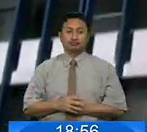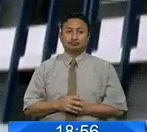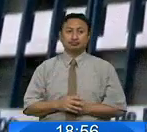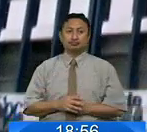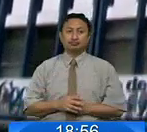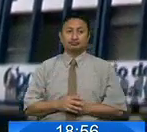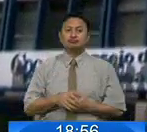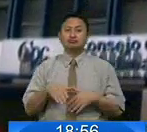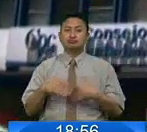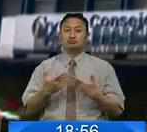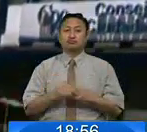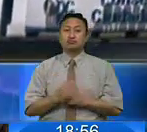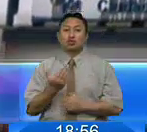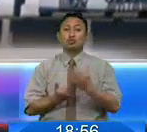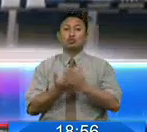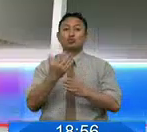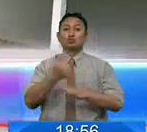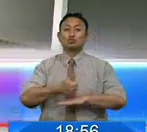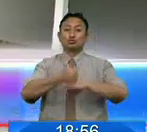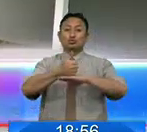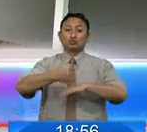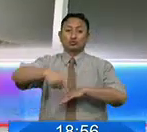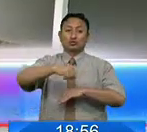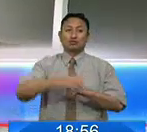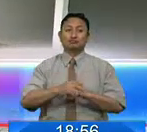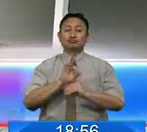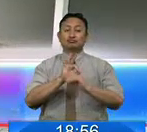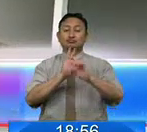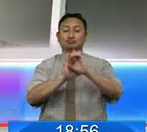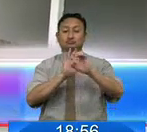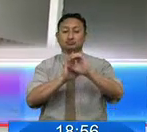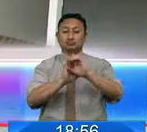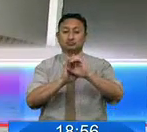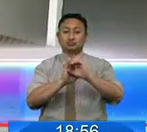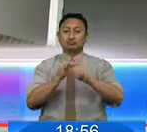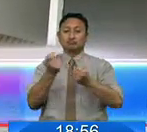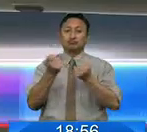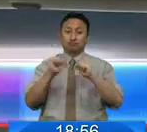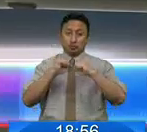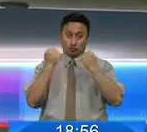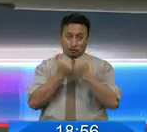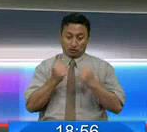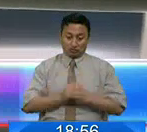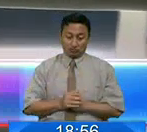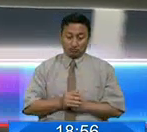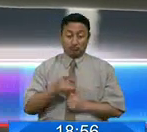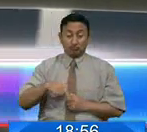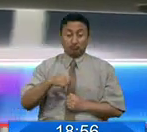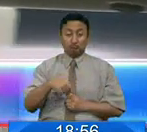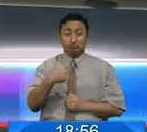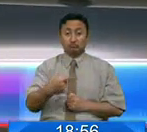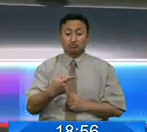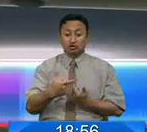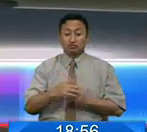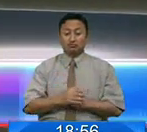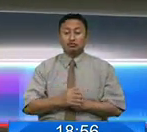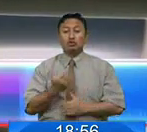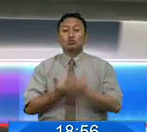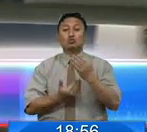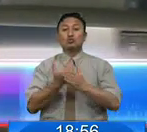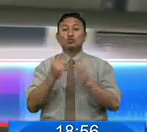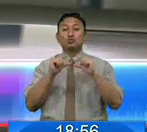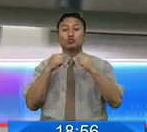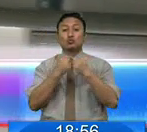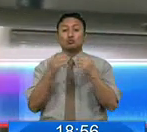la incorporación de nuevos integrantes al consejo de participación ciudadana y control social podría generar la conformación de una nueva